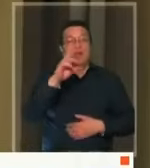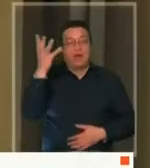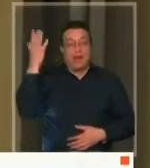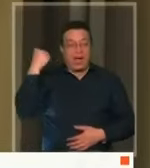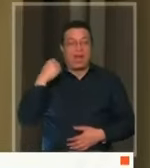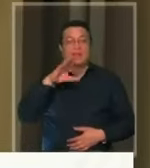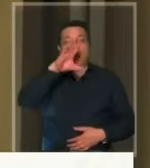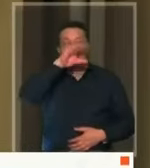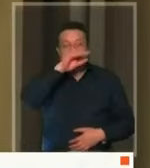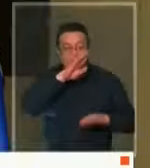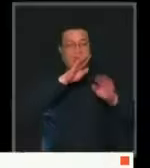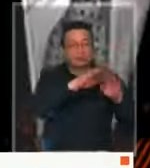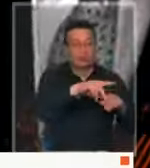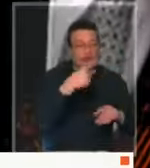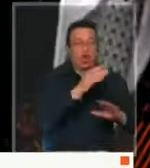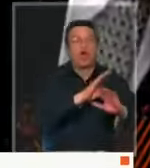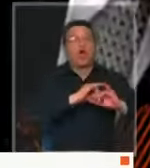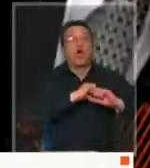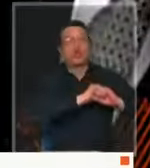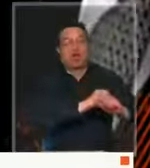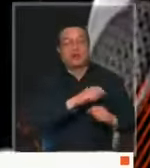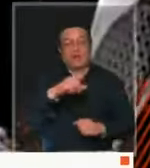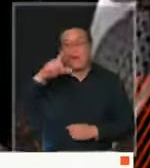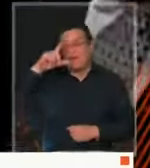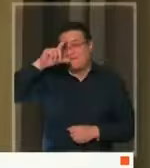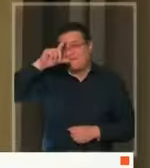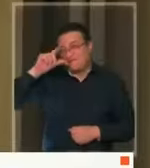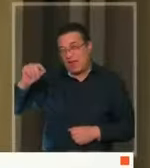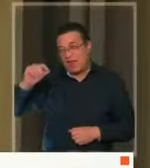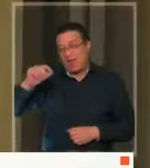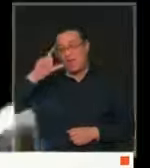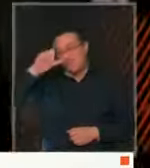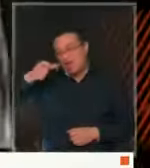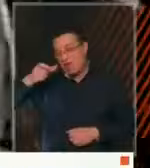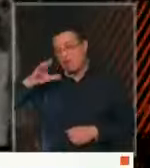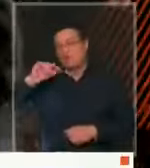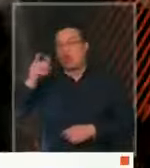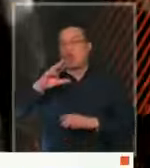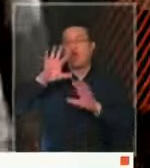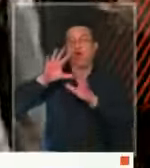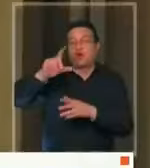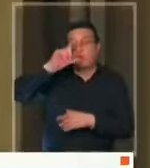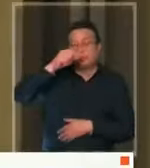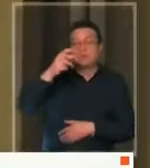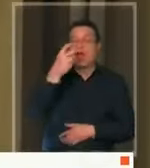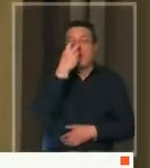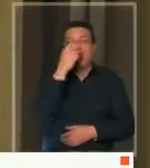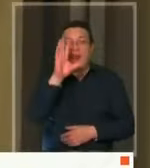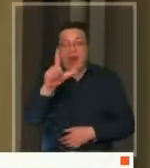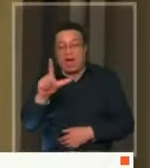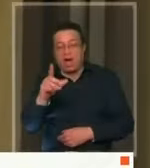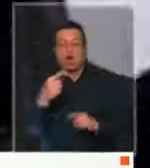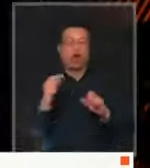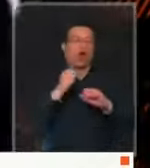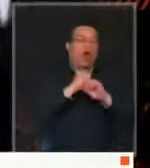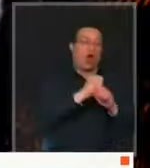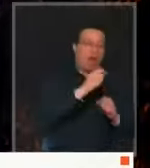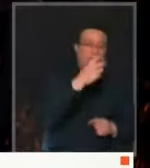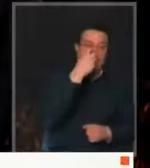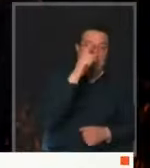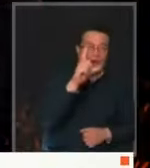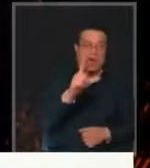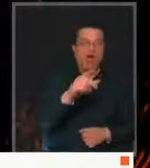ante los antilingüenistas, los freístas, ante los antifreístas, los laguistas, ante los antilaguistas,